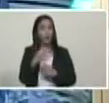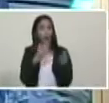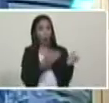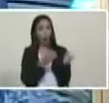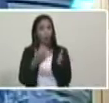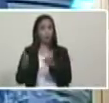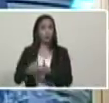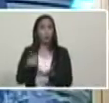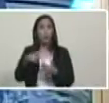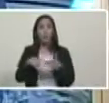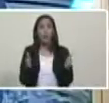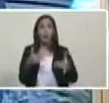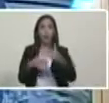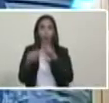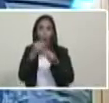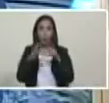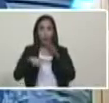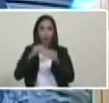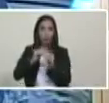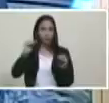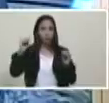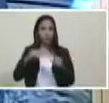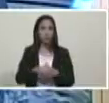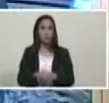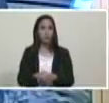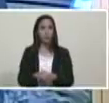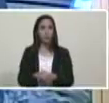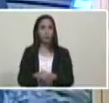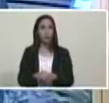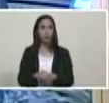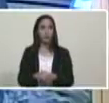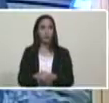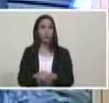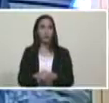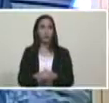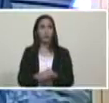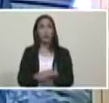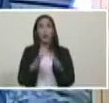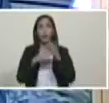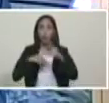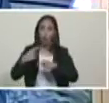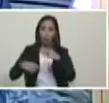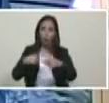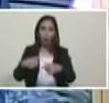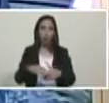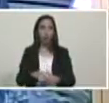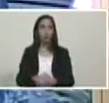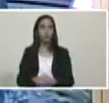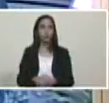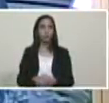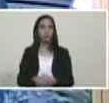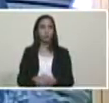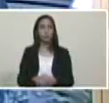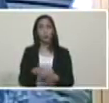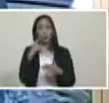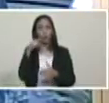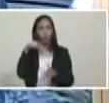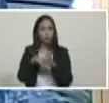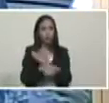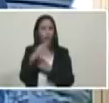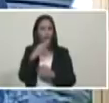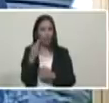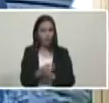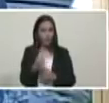de los comités locales de abastecimiento y producción y mejorar todos los días los CLAP. Hay que profundizar la